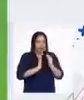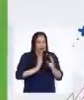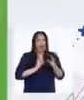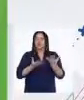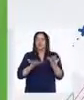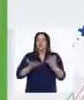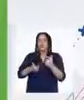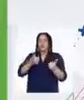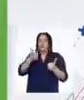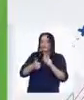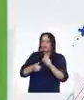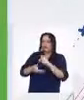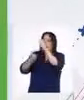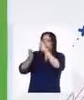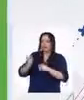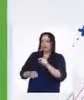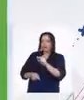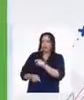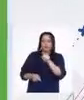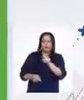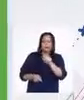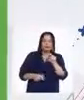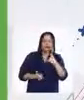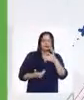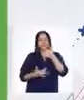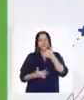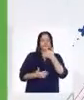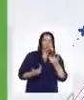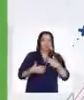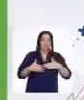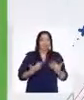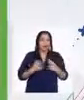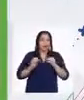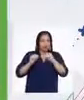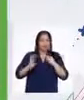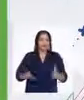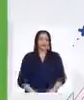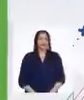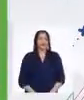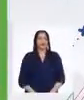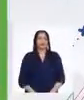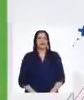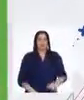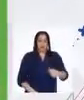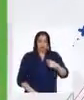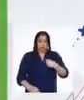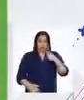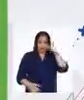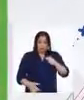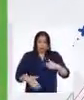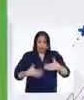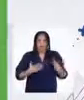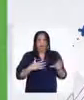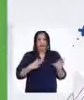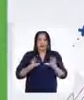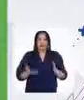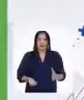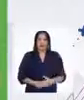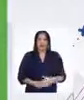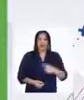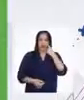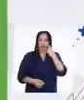lo vas a colocar, en qué profesión, en qué área, en qué campo. Cuando tú logras hacer ese proceso de